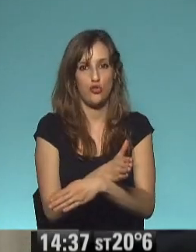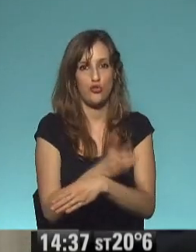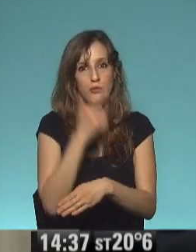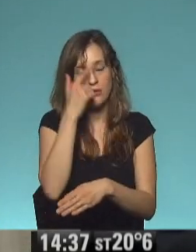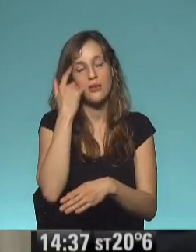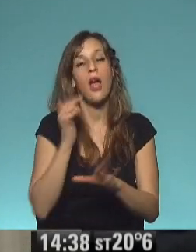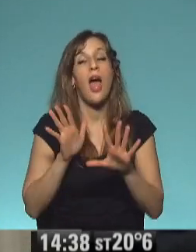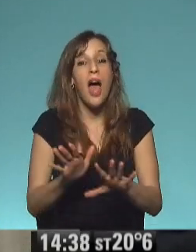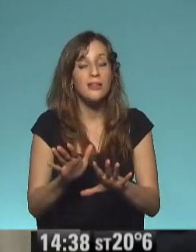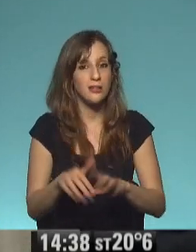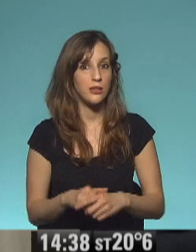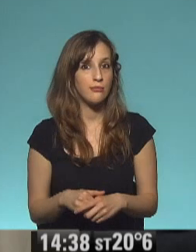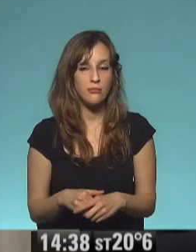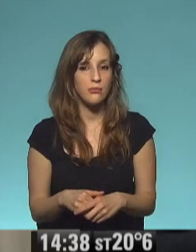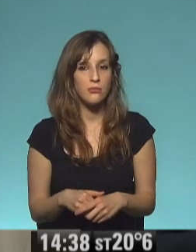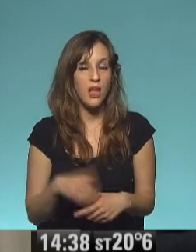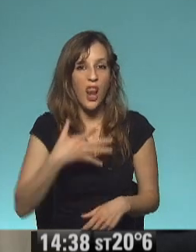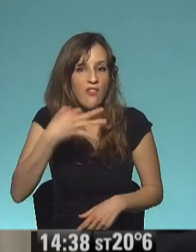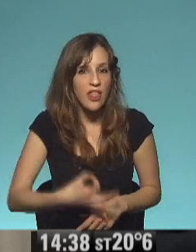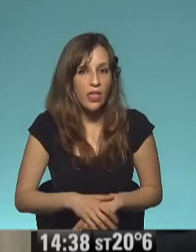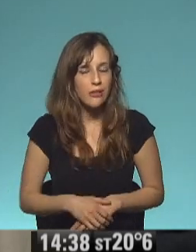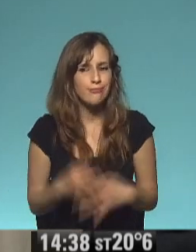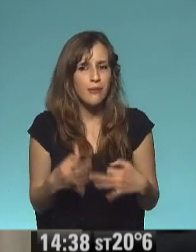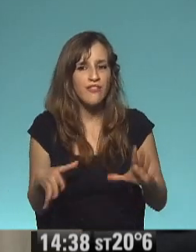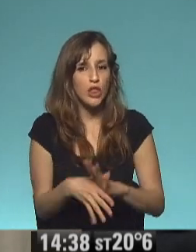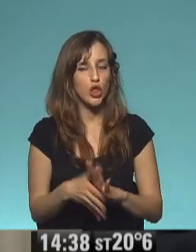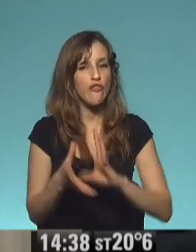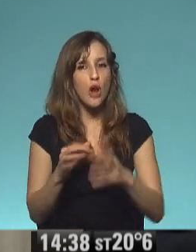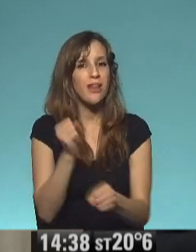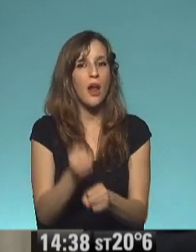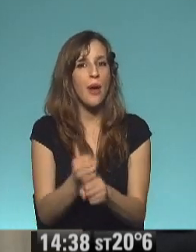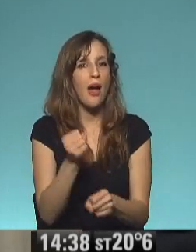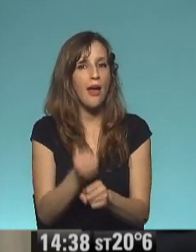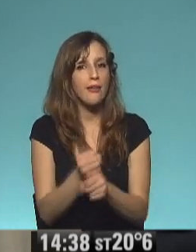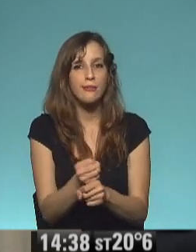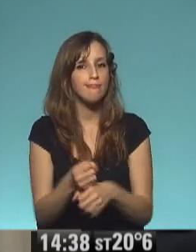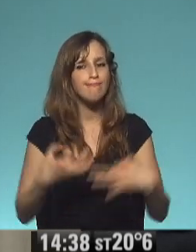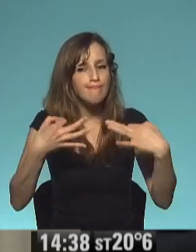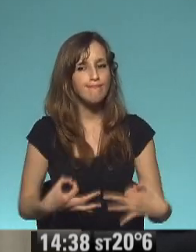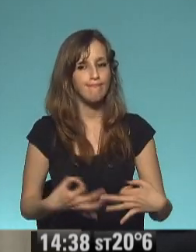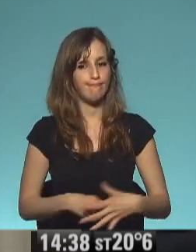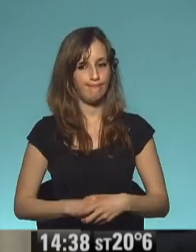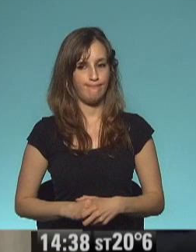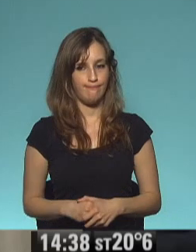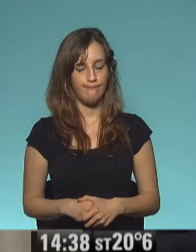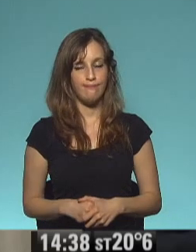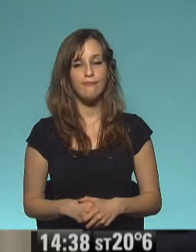cuidado, la verdad que nadie se lo puede recriminar, nadie se lo puede recriminar. Es cierto que